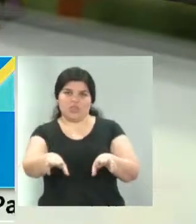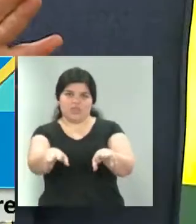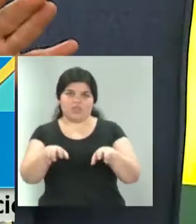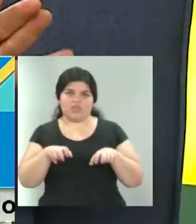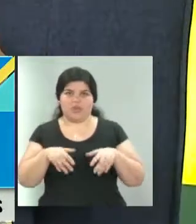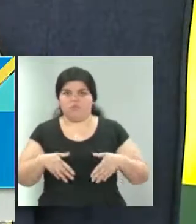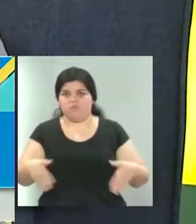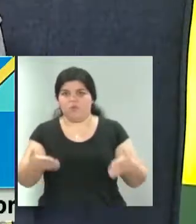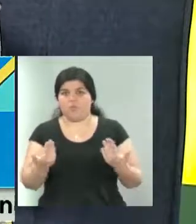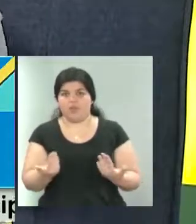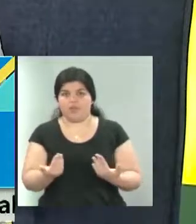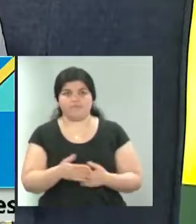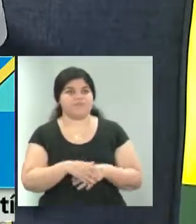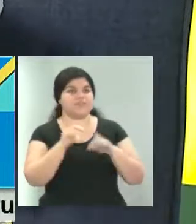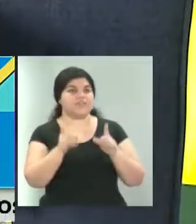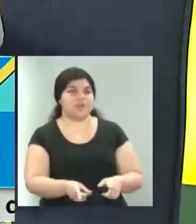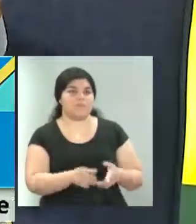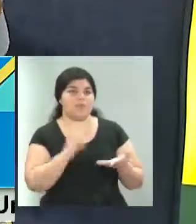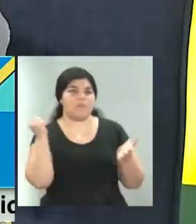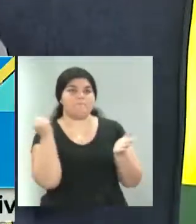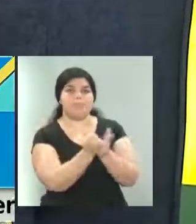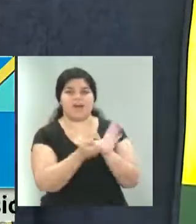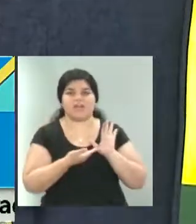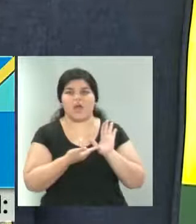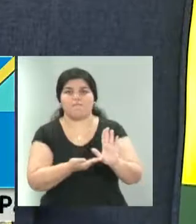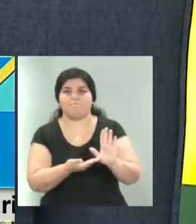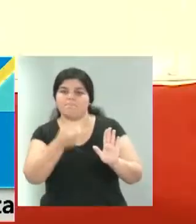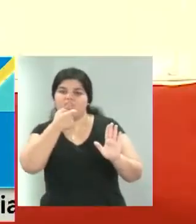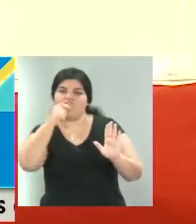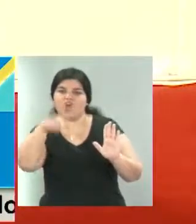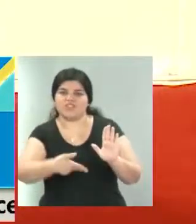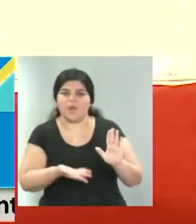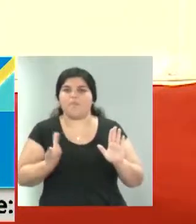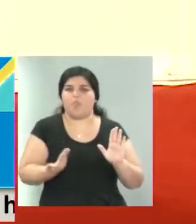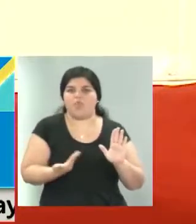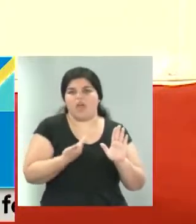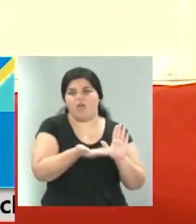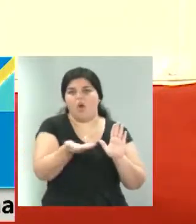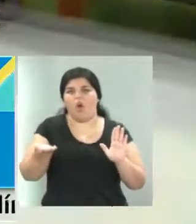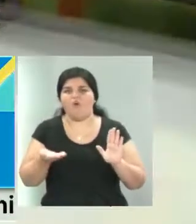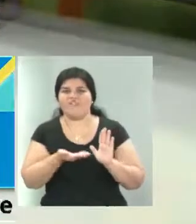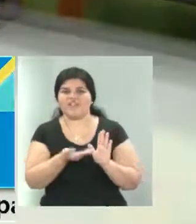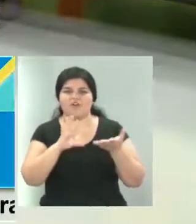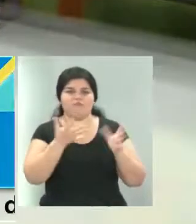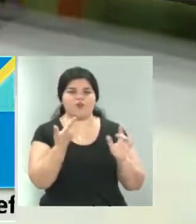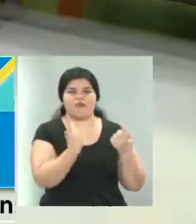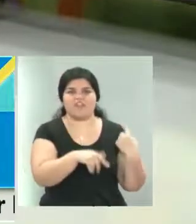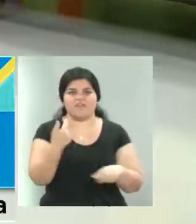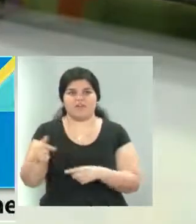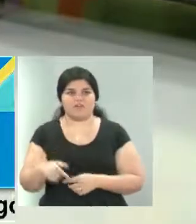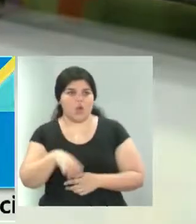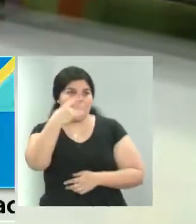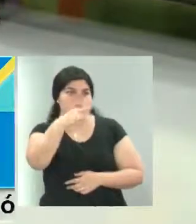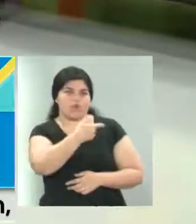y no Mendoza, era un debate, perdón, me parecía. Y la marca Mendoza que la seguimos vendiendo. Claro, bien, eso. Digo, la marca Mendoza. Que no es del gobierno. Y me parecía es que de no la era provincia, un debate. Es de todo, no es del